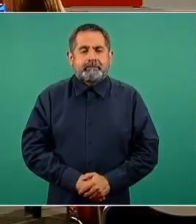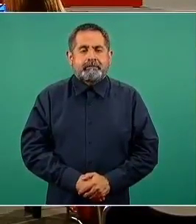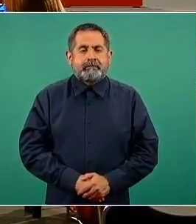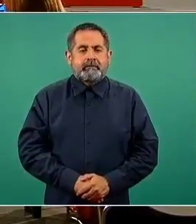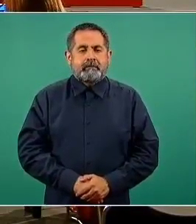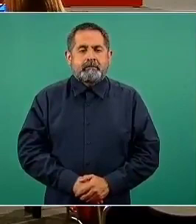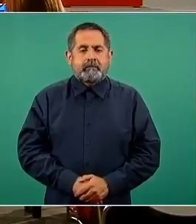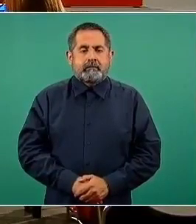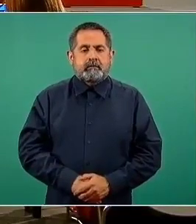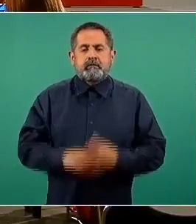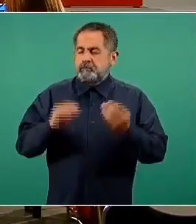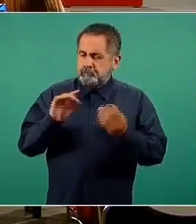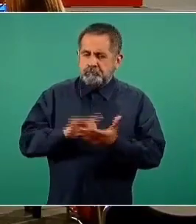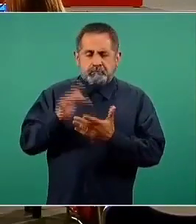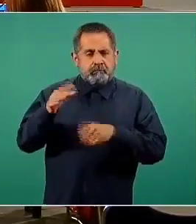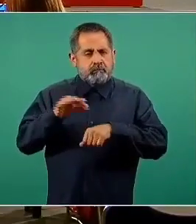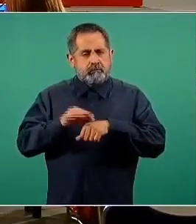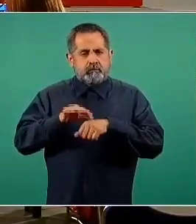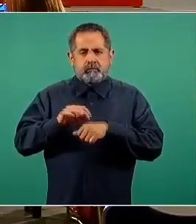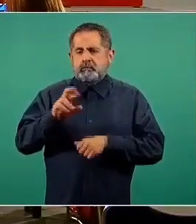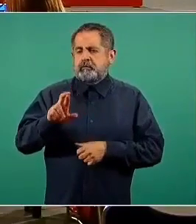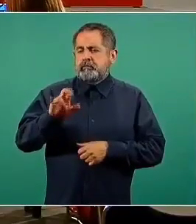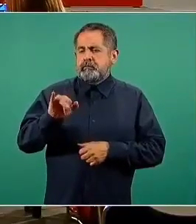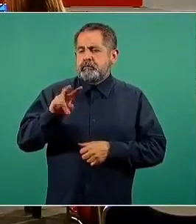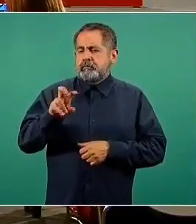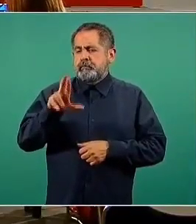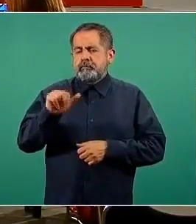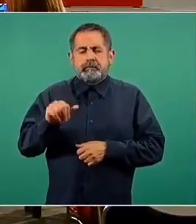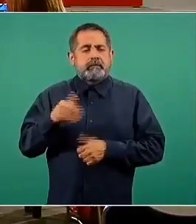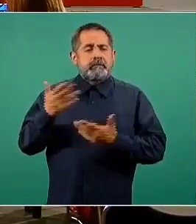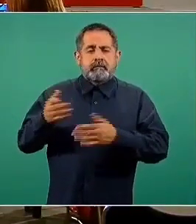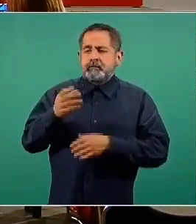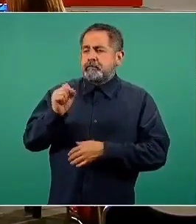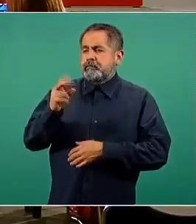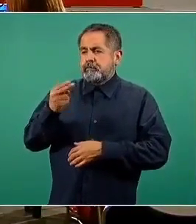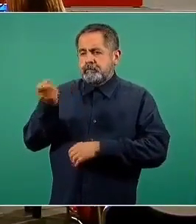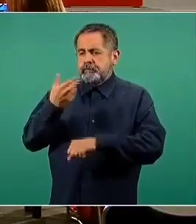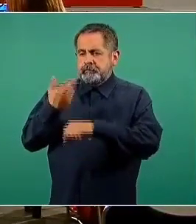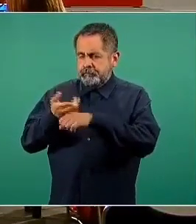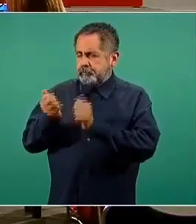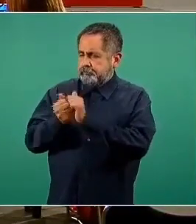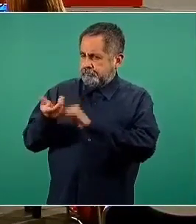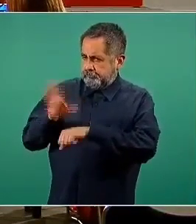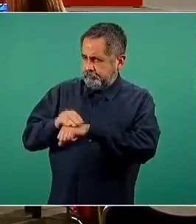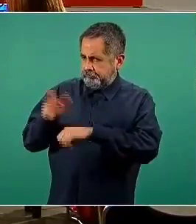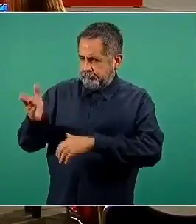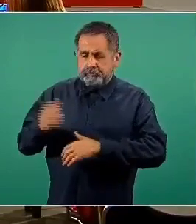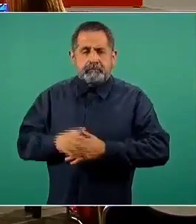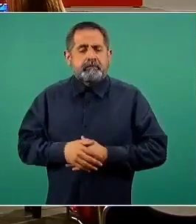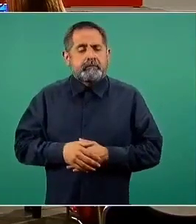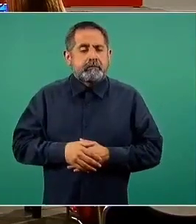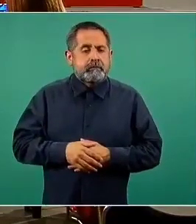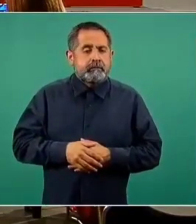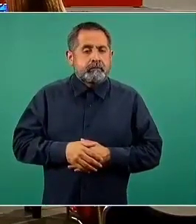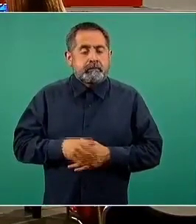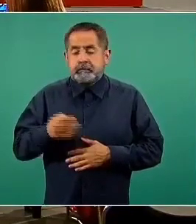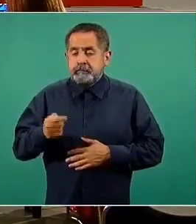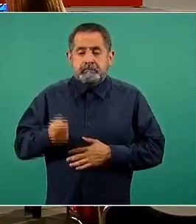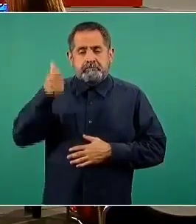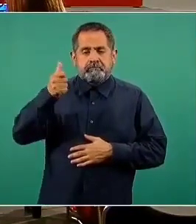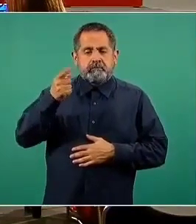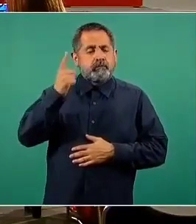Muchísimas gracias, doctor Rivera, señor subsecretario, con su permiso. La primera de estas